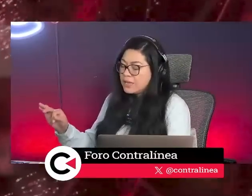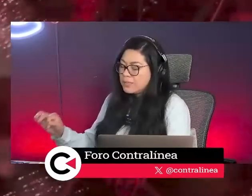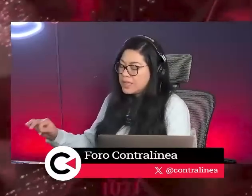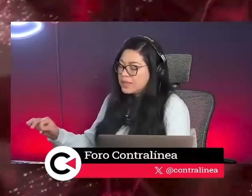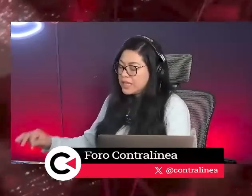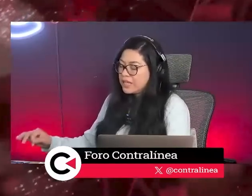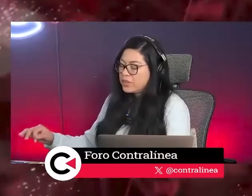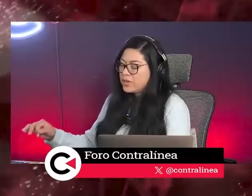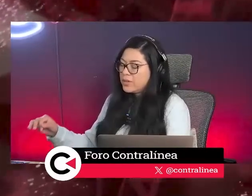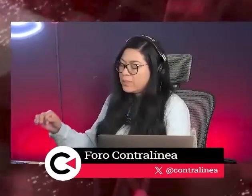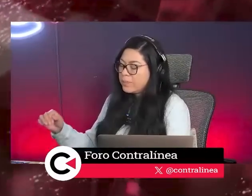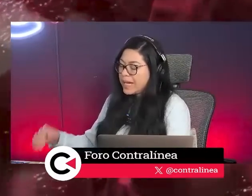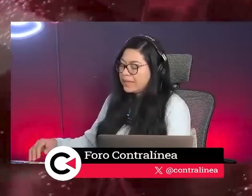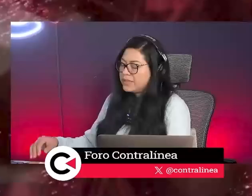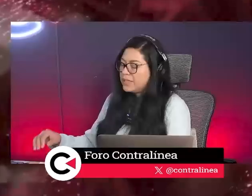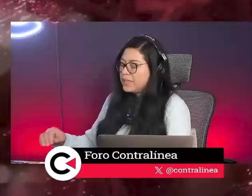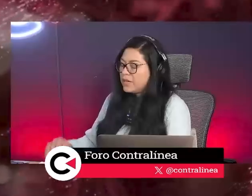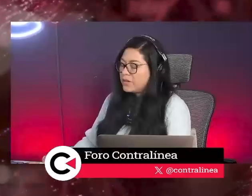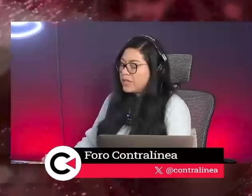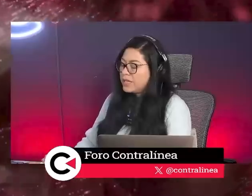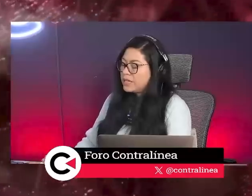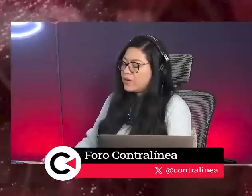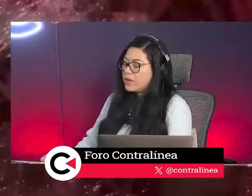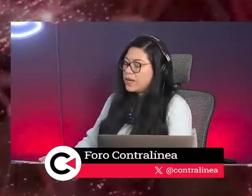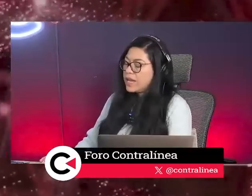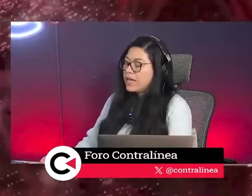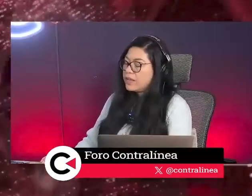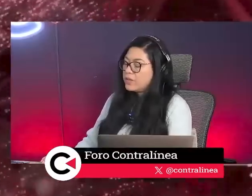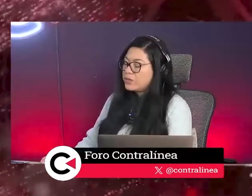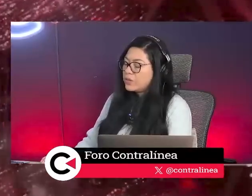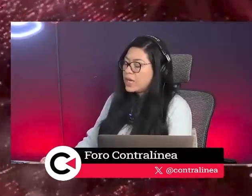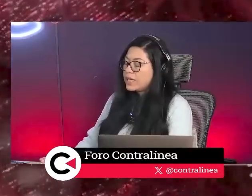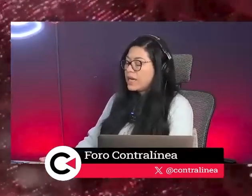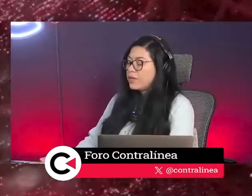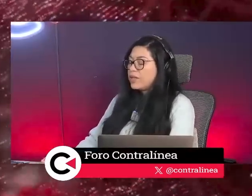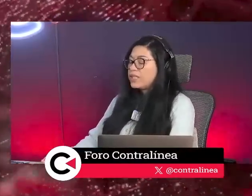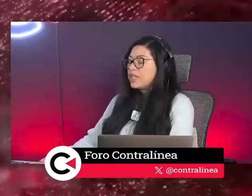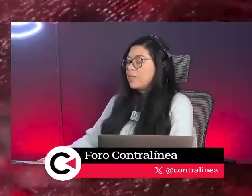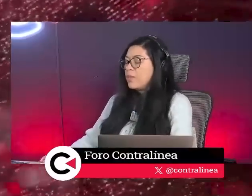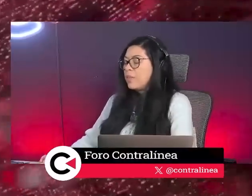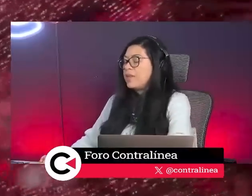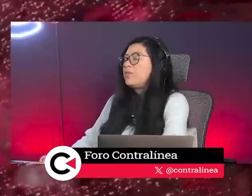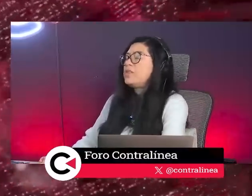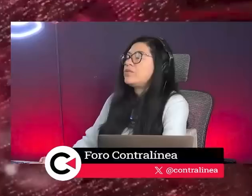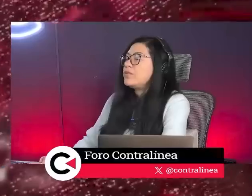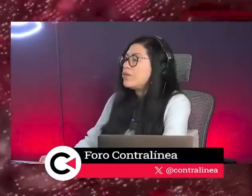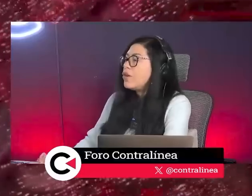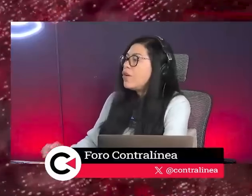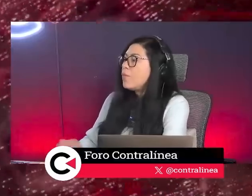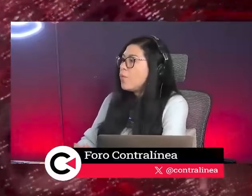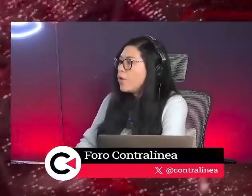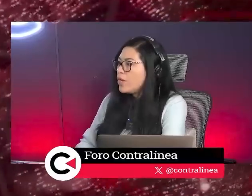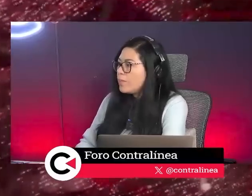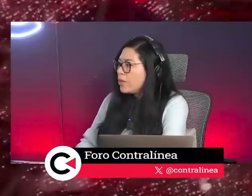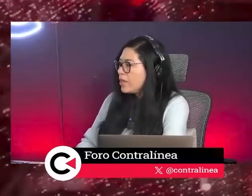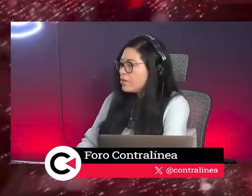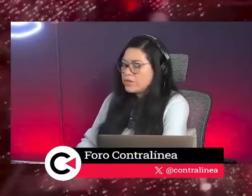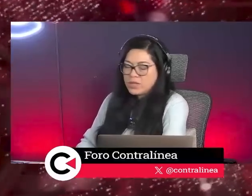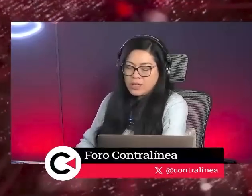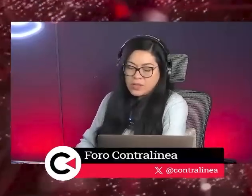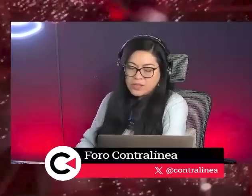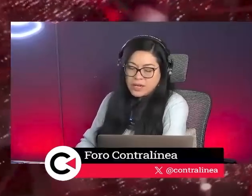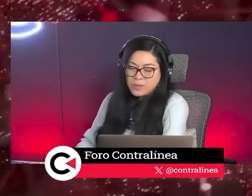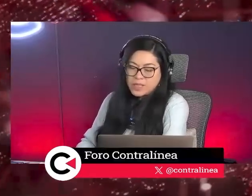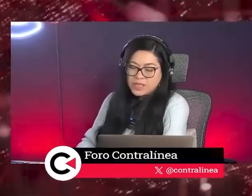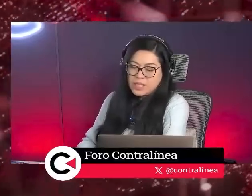está mintiendo. Parte de lo que dijo la doctora Claudia Sheinbaum Pardo, un discurso muy